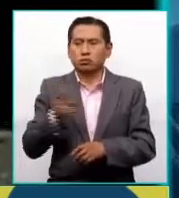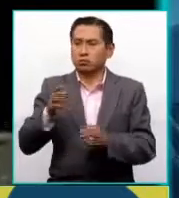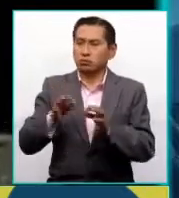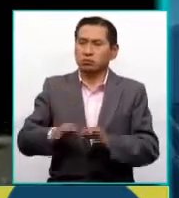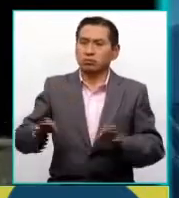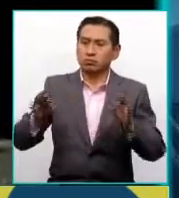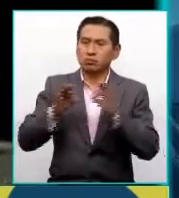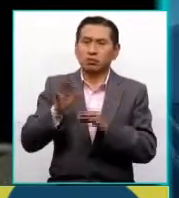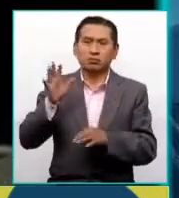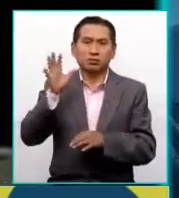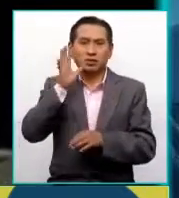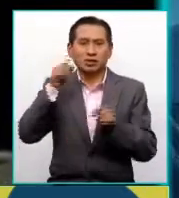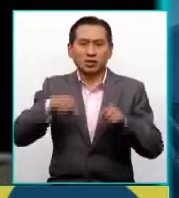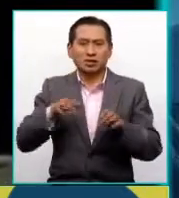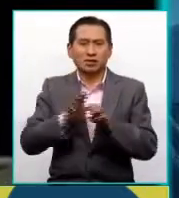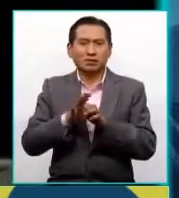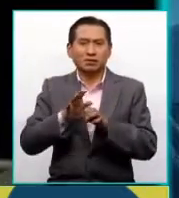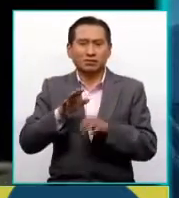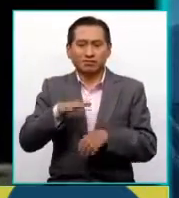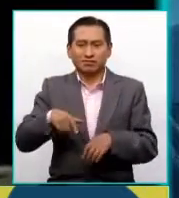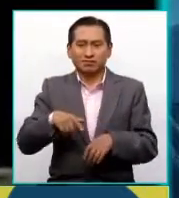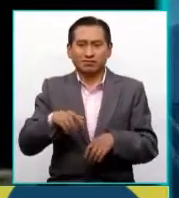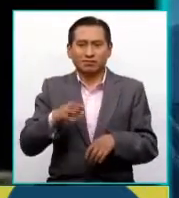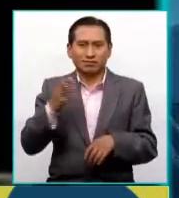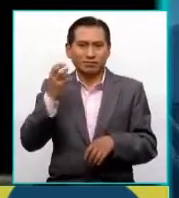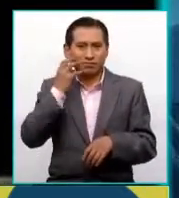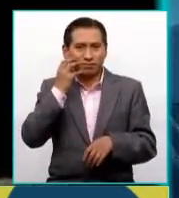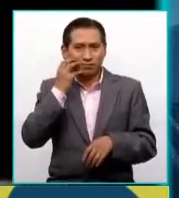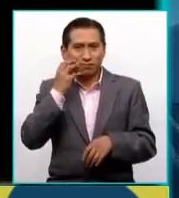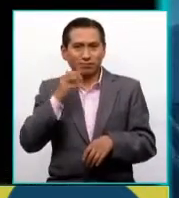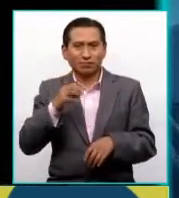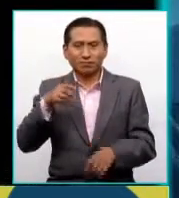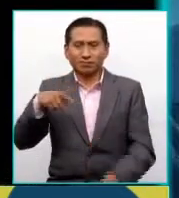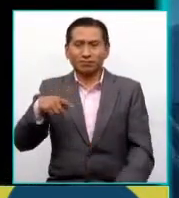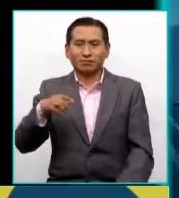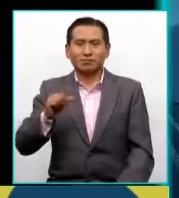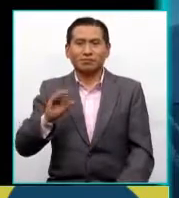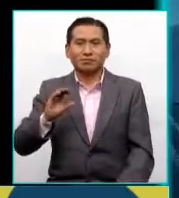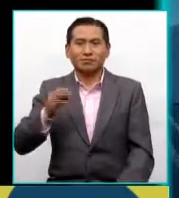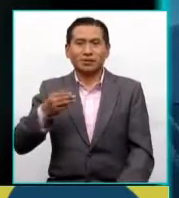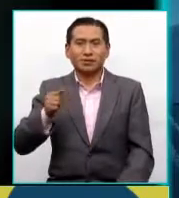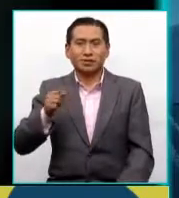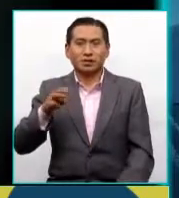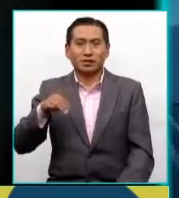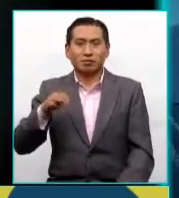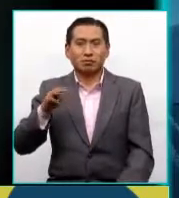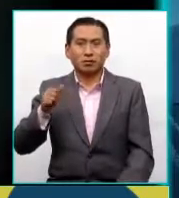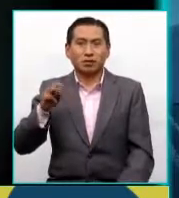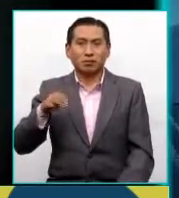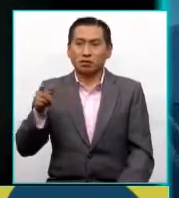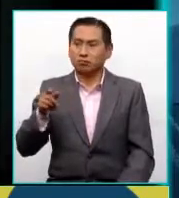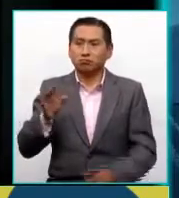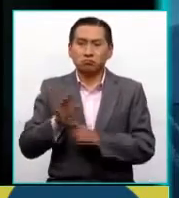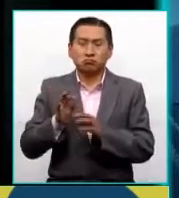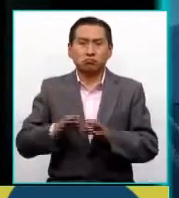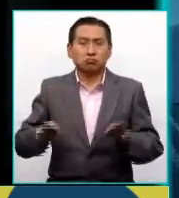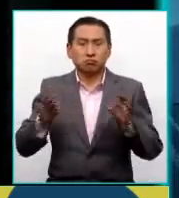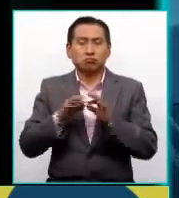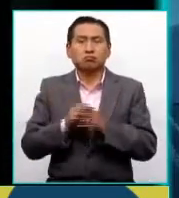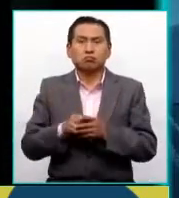materna, la Pachamama, etcétera, y todo esto se plasma al final de cuentas